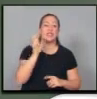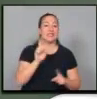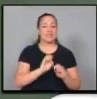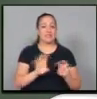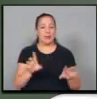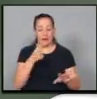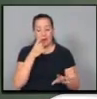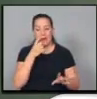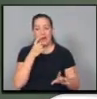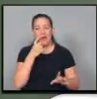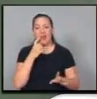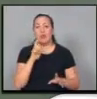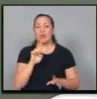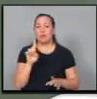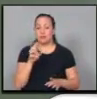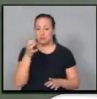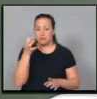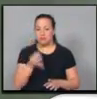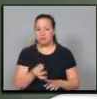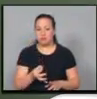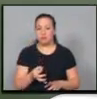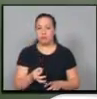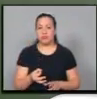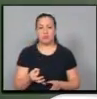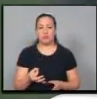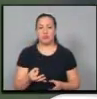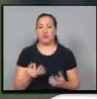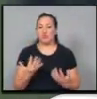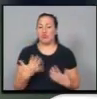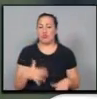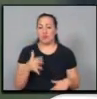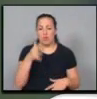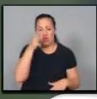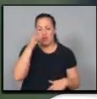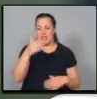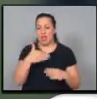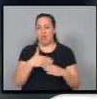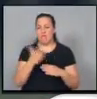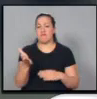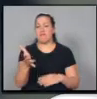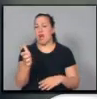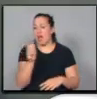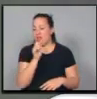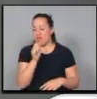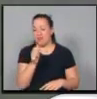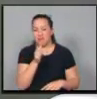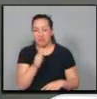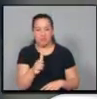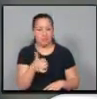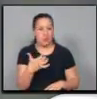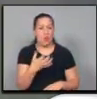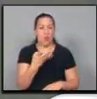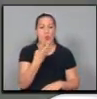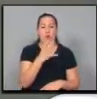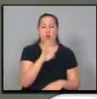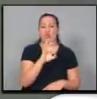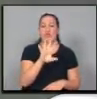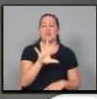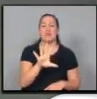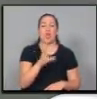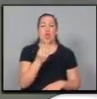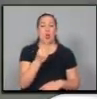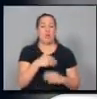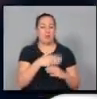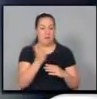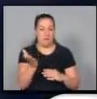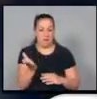retener el vehículo, sino que realmente está muy, pero muy por arriba del límite, muy, 4, 5 veces más